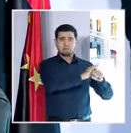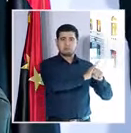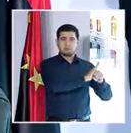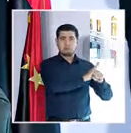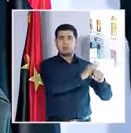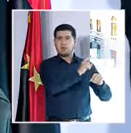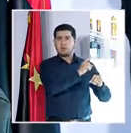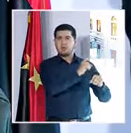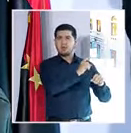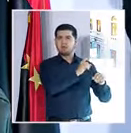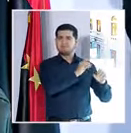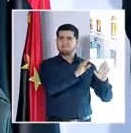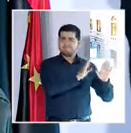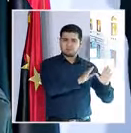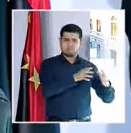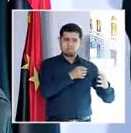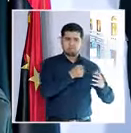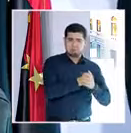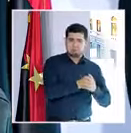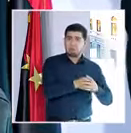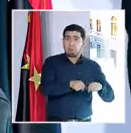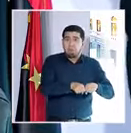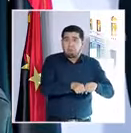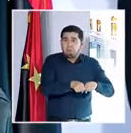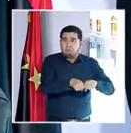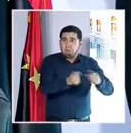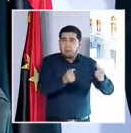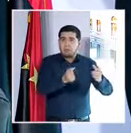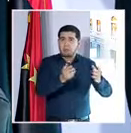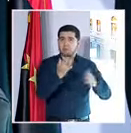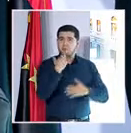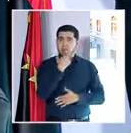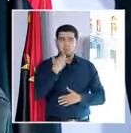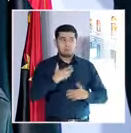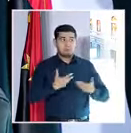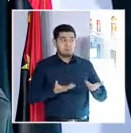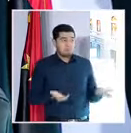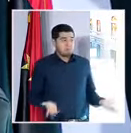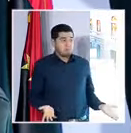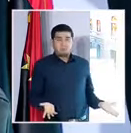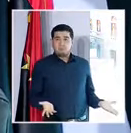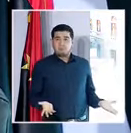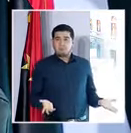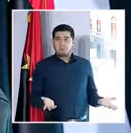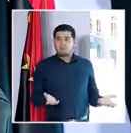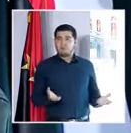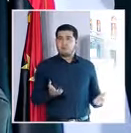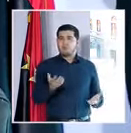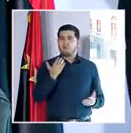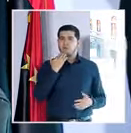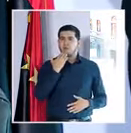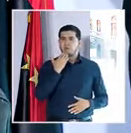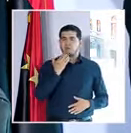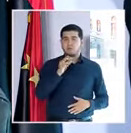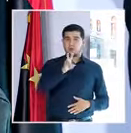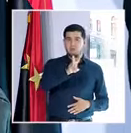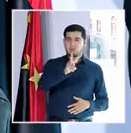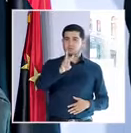inconsulta y rompiendo los compromisos que han adquirido con nosotros, se convoca para el 28 de